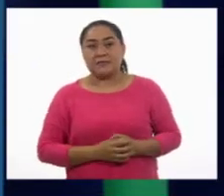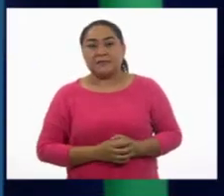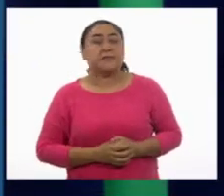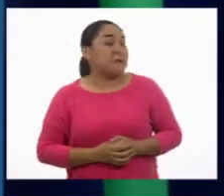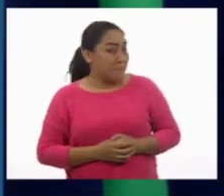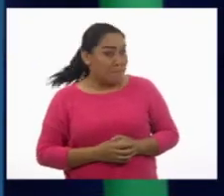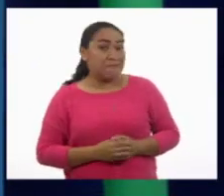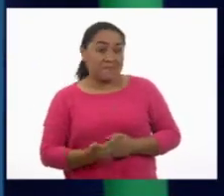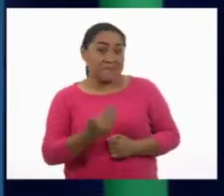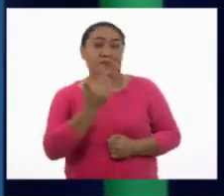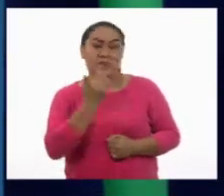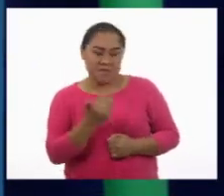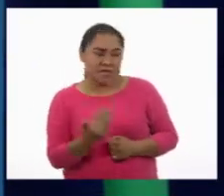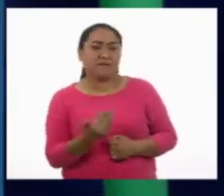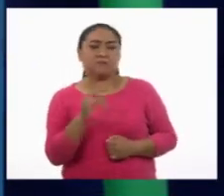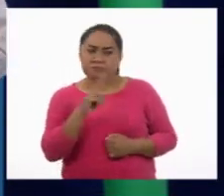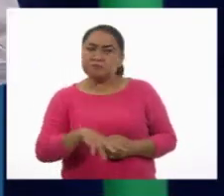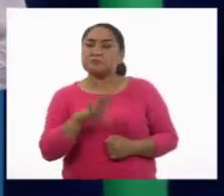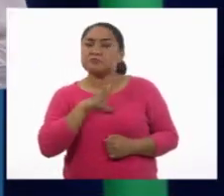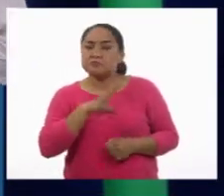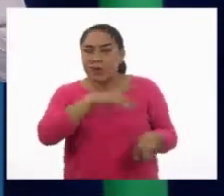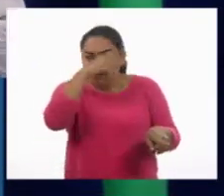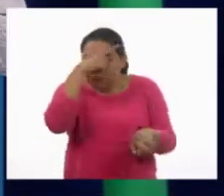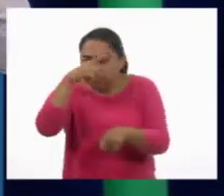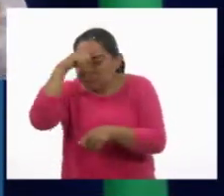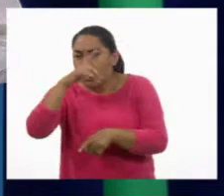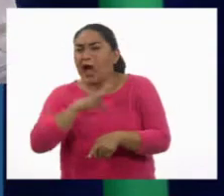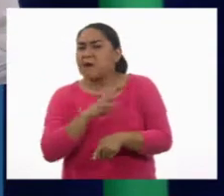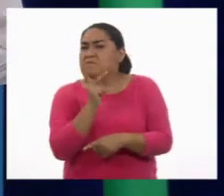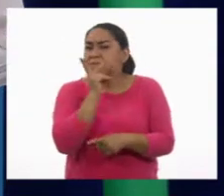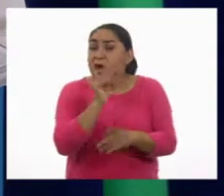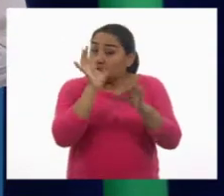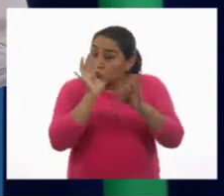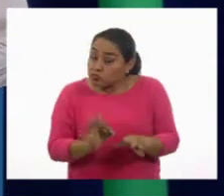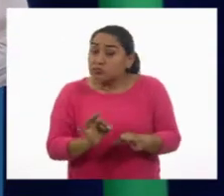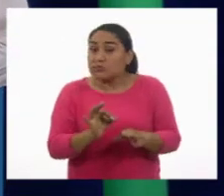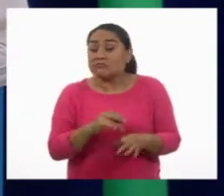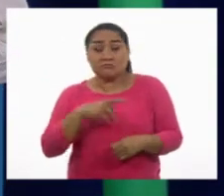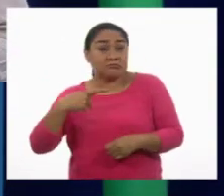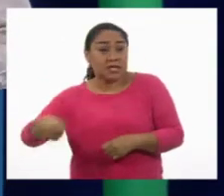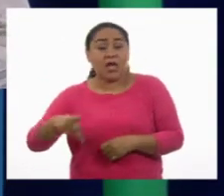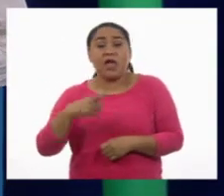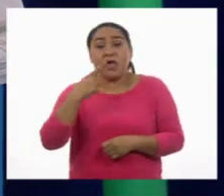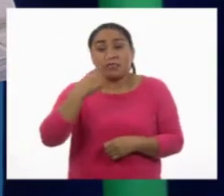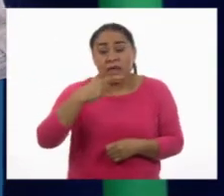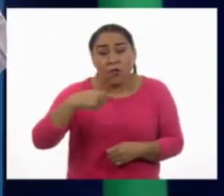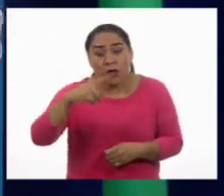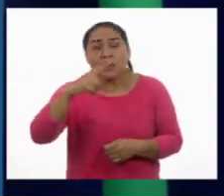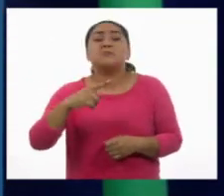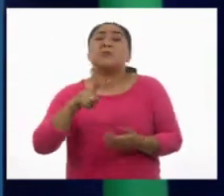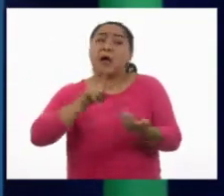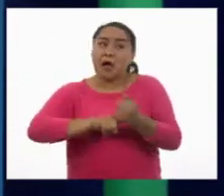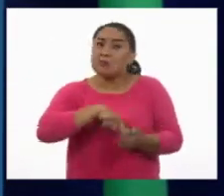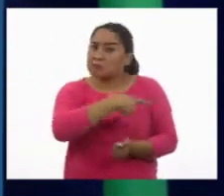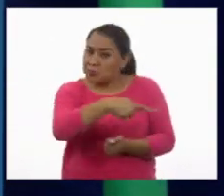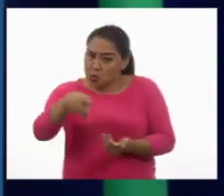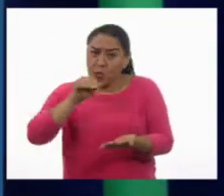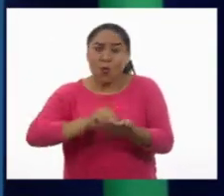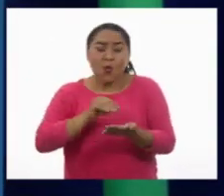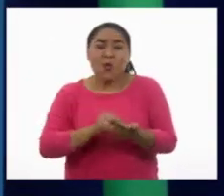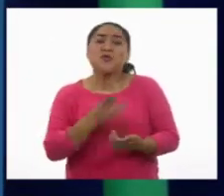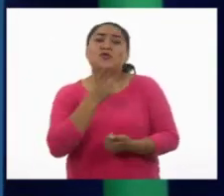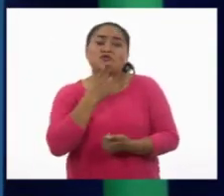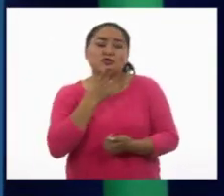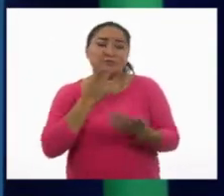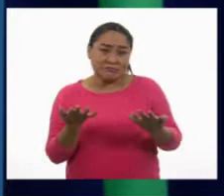Muy bien. Hay muchas otras palabras que provenientes del náhuatl que los mexicanos usamos con frecuencia.